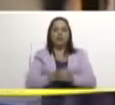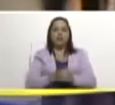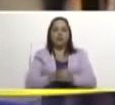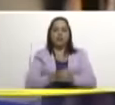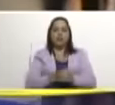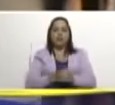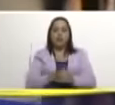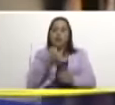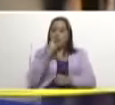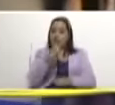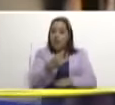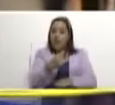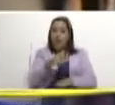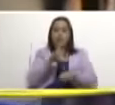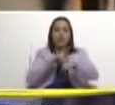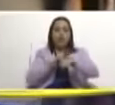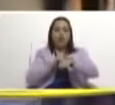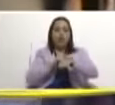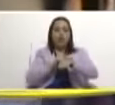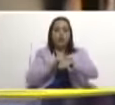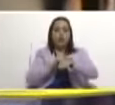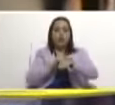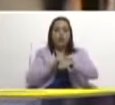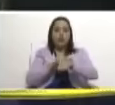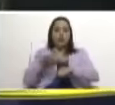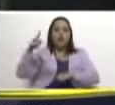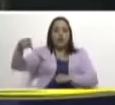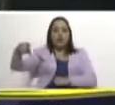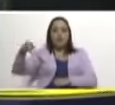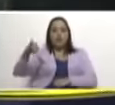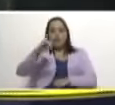que dijera el doctor Luis Felipe Vargas Pizarro